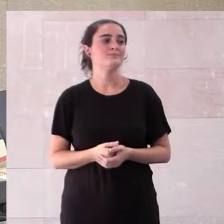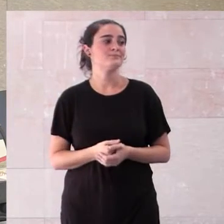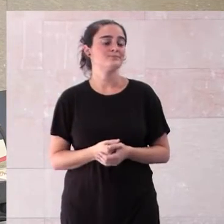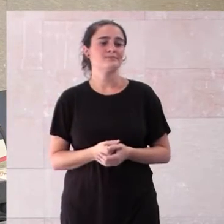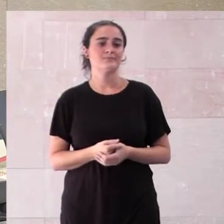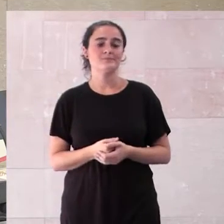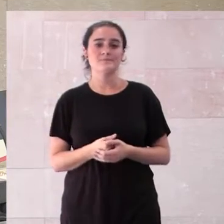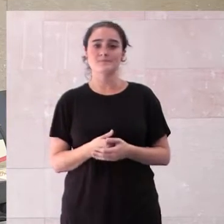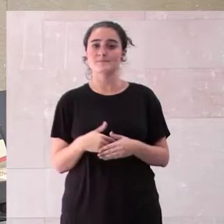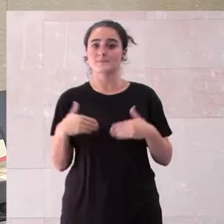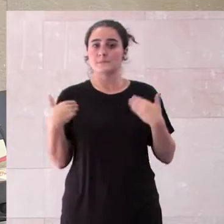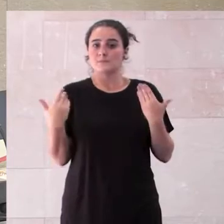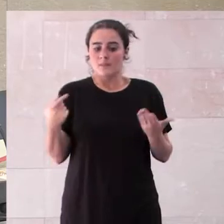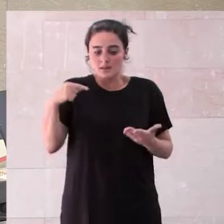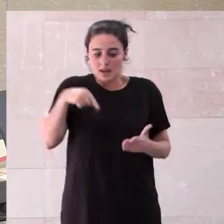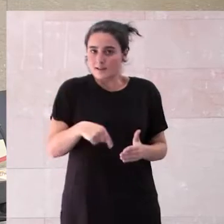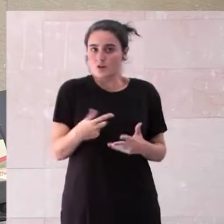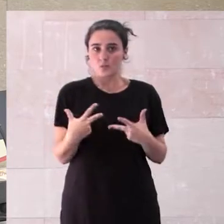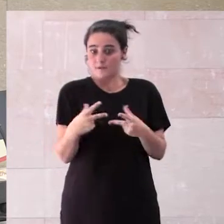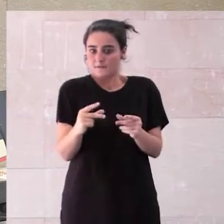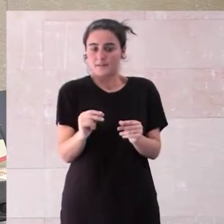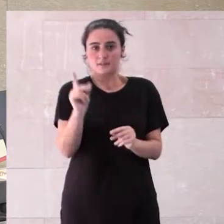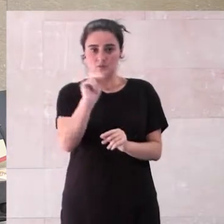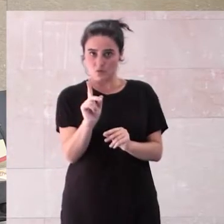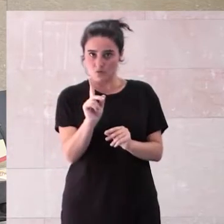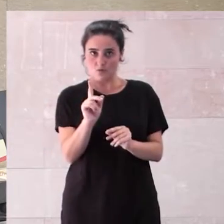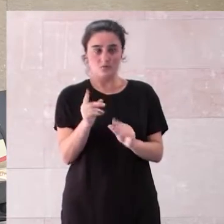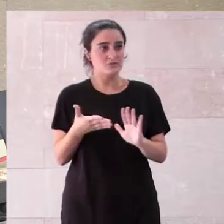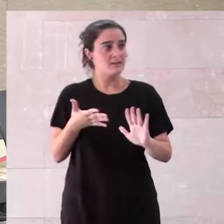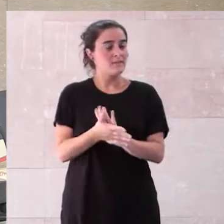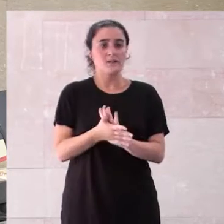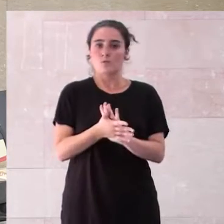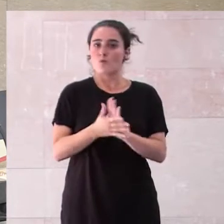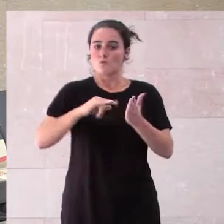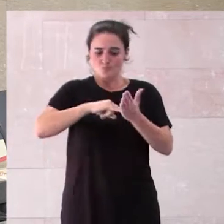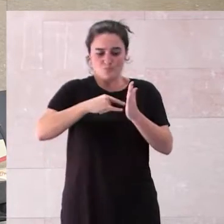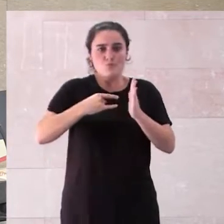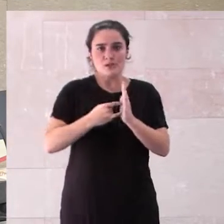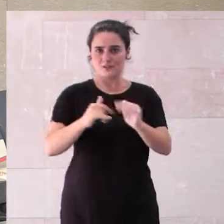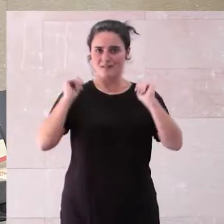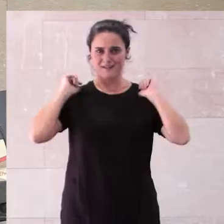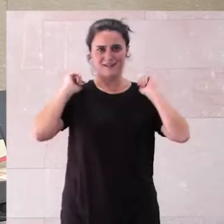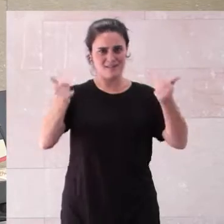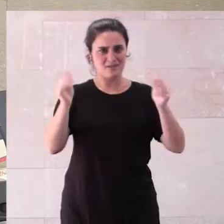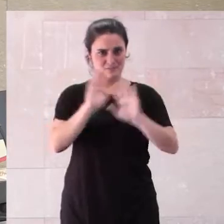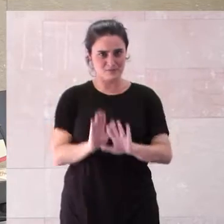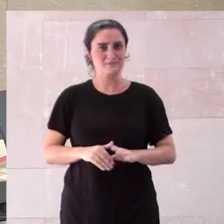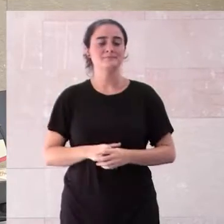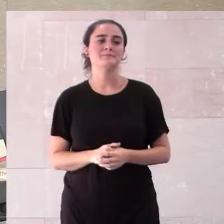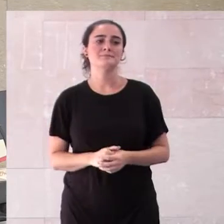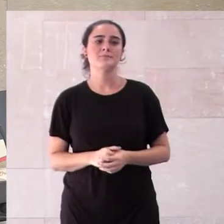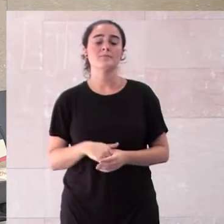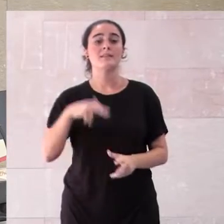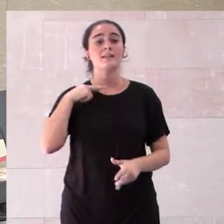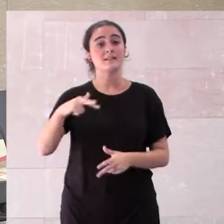bueno, ez da, hemen geldituko den ekitaldi bat, baizik eta, bueno, eraikiko dugun proiektu baten hasiera besterik ez da. Decía que es